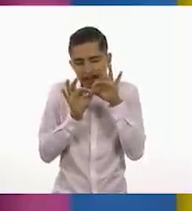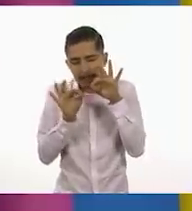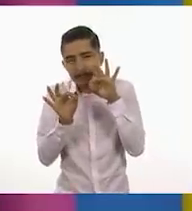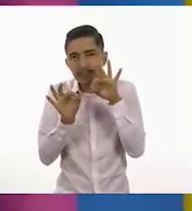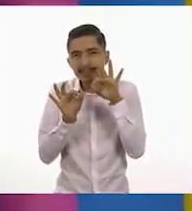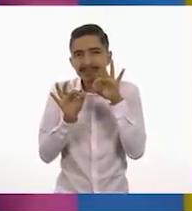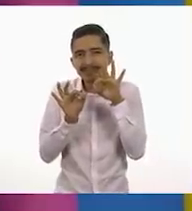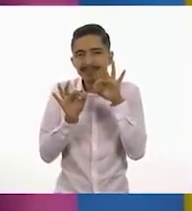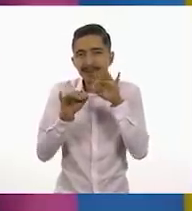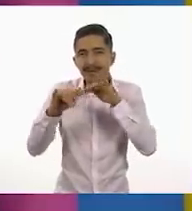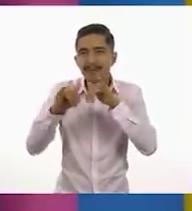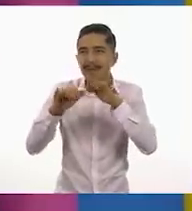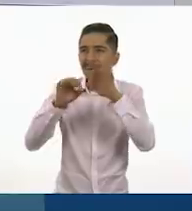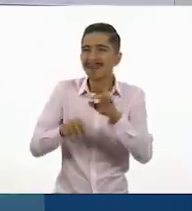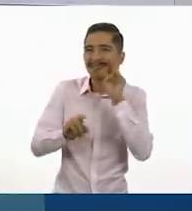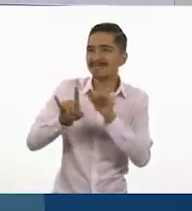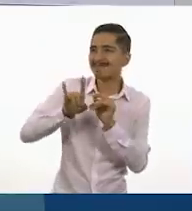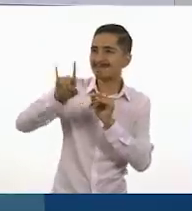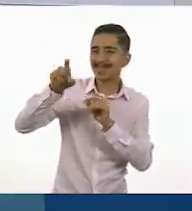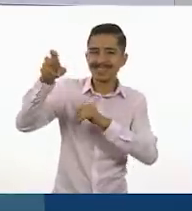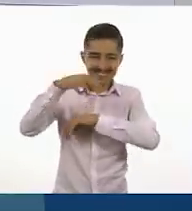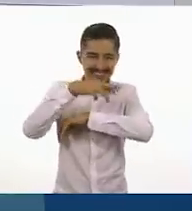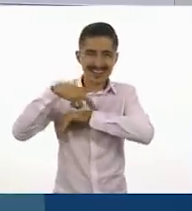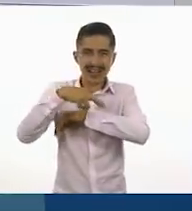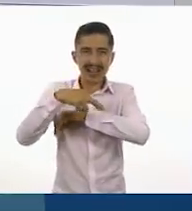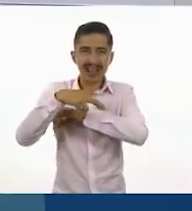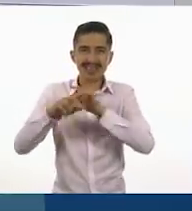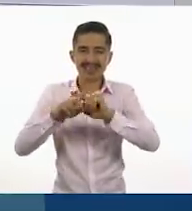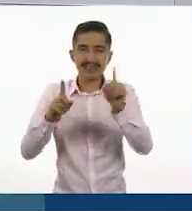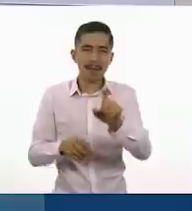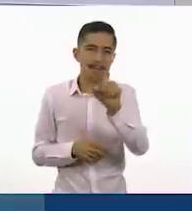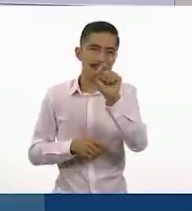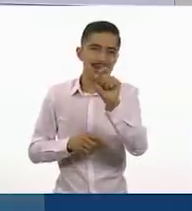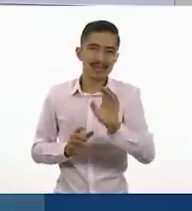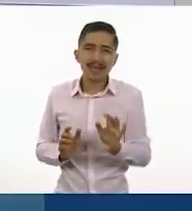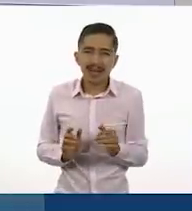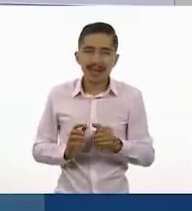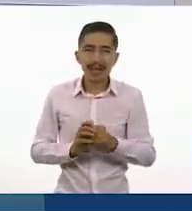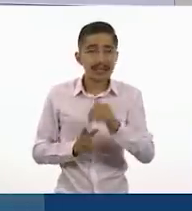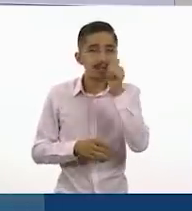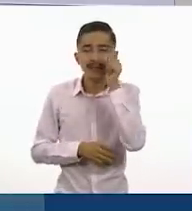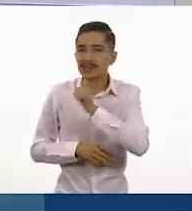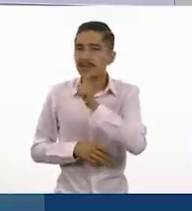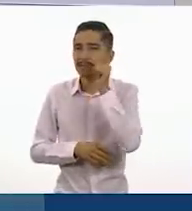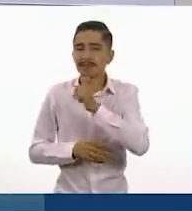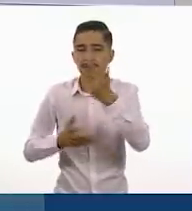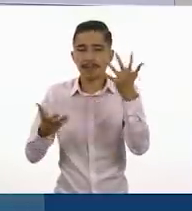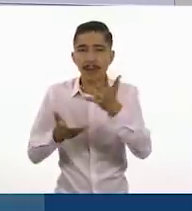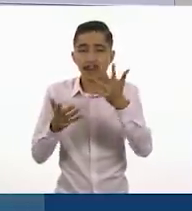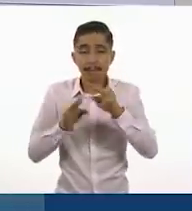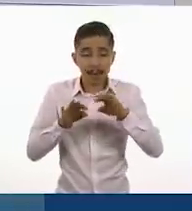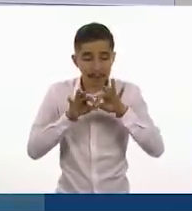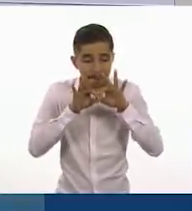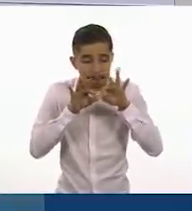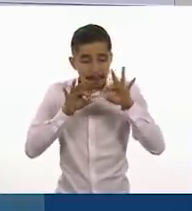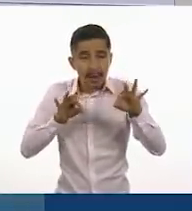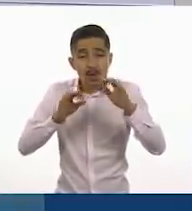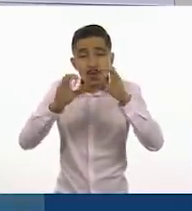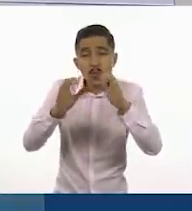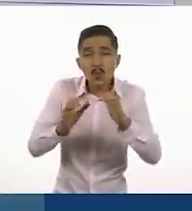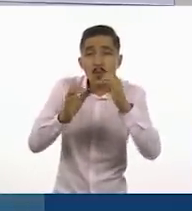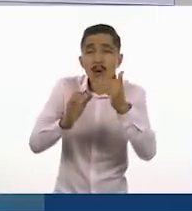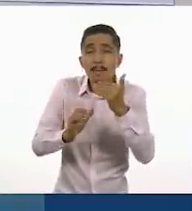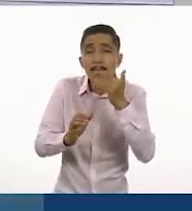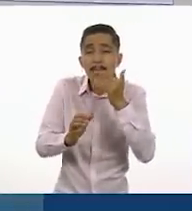medida de la maqueta. Sí, si se dieron cuenta, la diferencia fue de 20, ¿no? Sí. Entonces, siempre hay que hacer las mediciones con el mayor cuidado